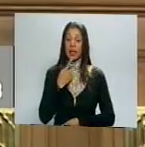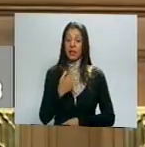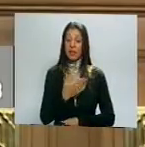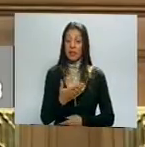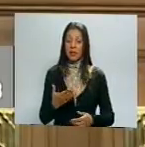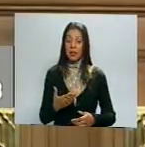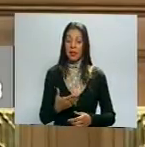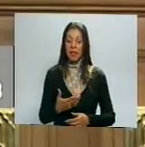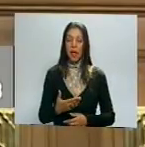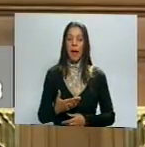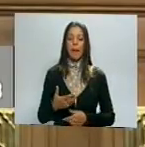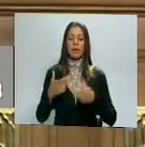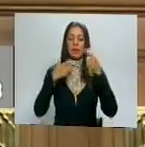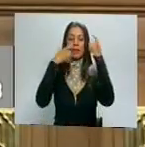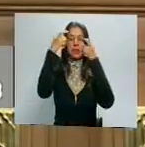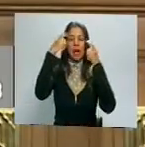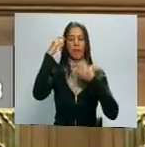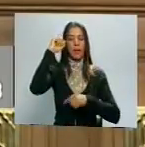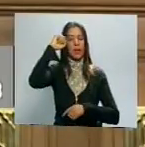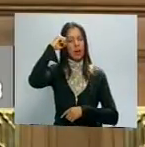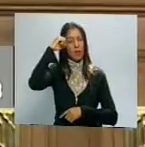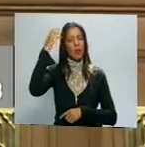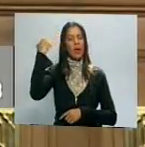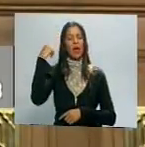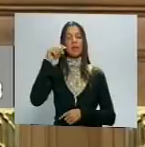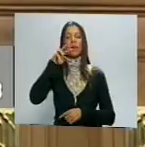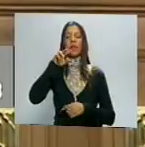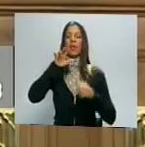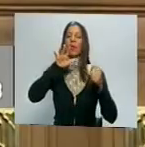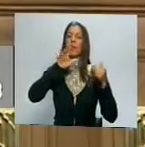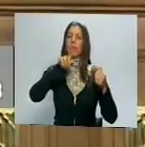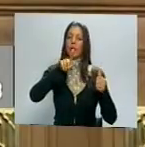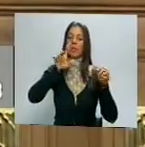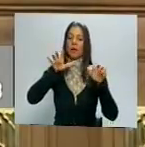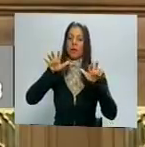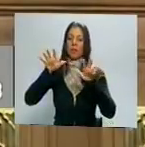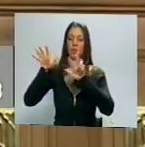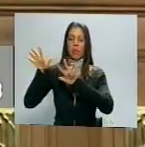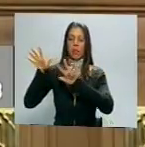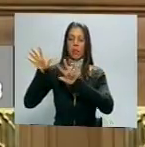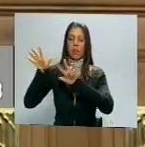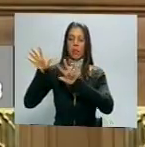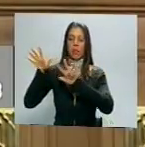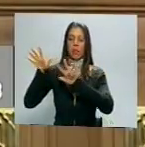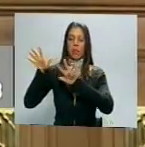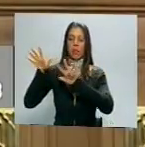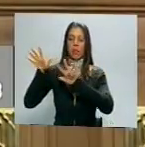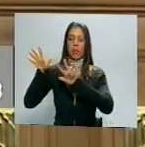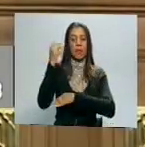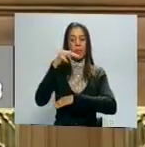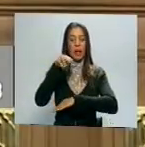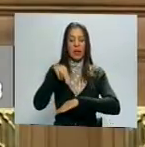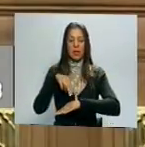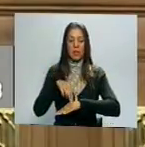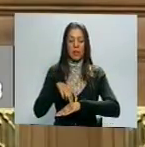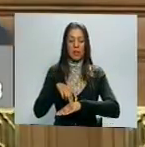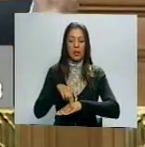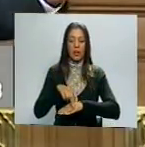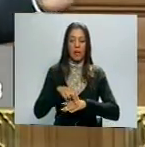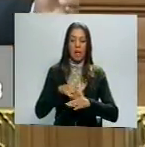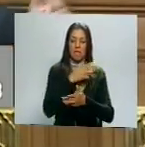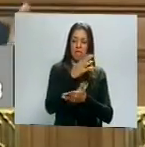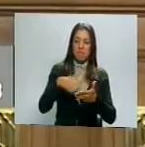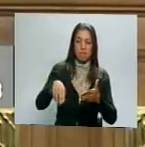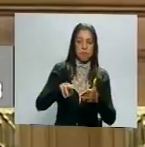Así como el comandante Chávez, recuerden, en las elecciones del 98, muchos compañeros le decían al comandante que